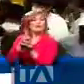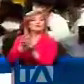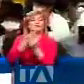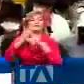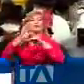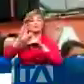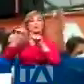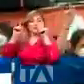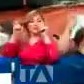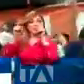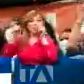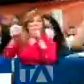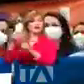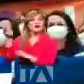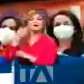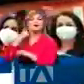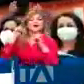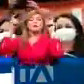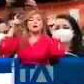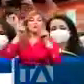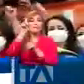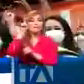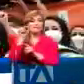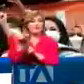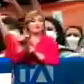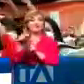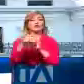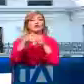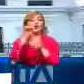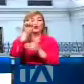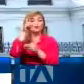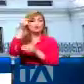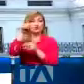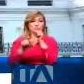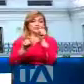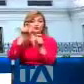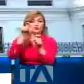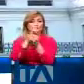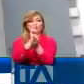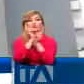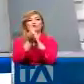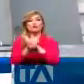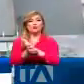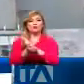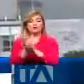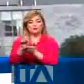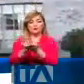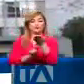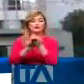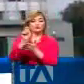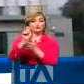de campaña de entregar $1,000 a 1,000,000 de personas, que con esta reforma que deberá